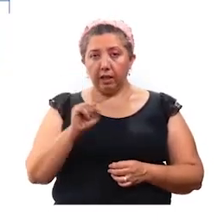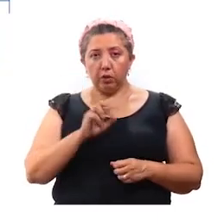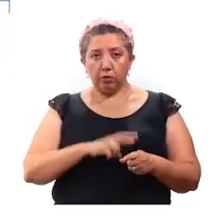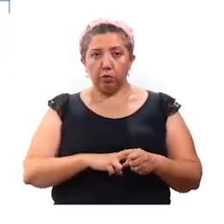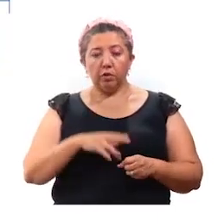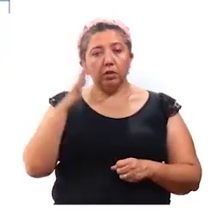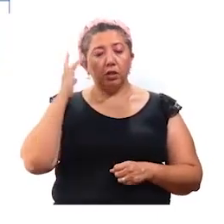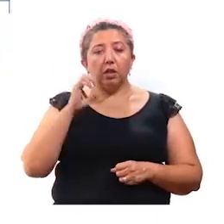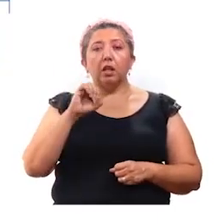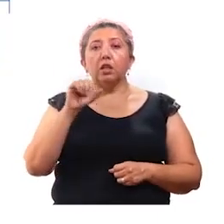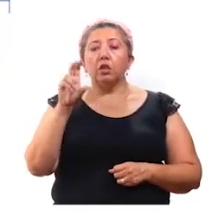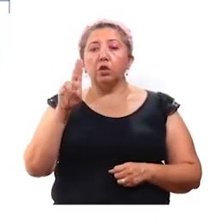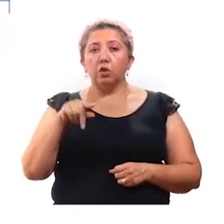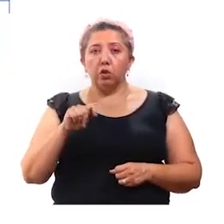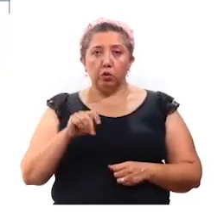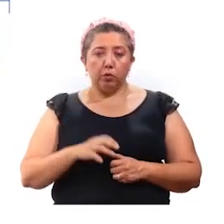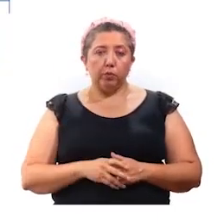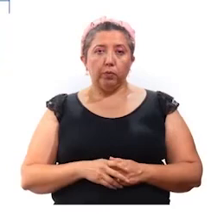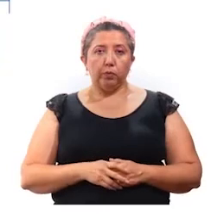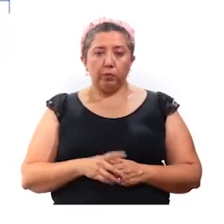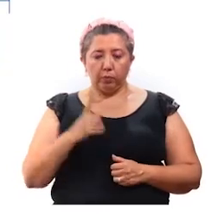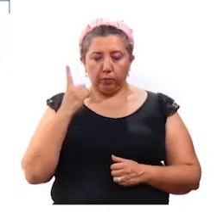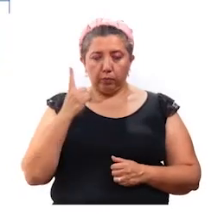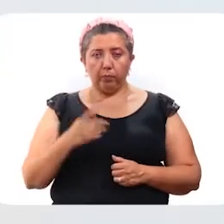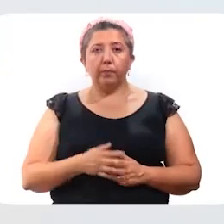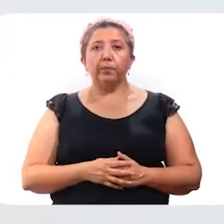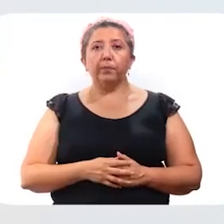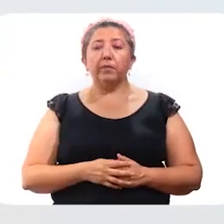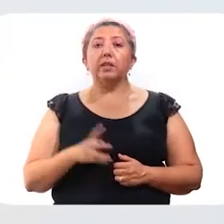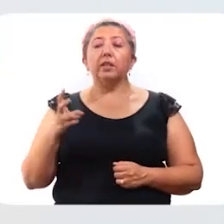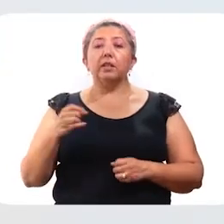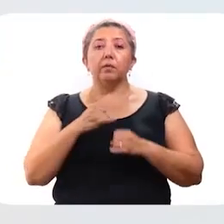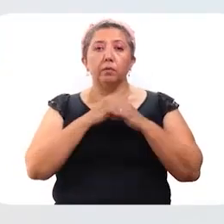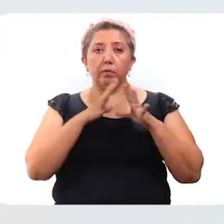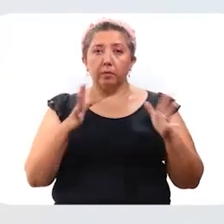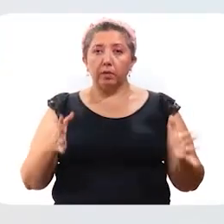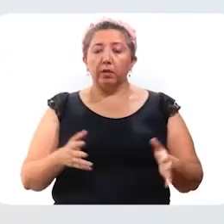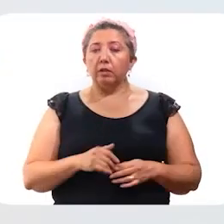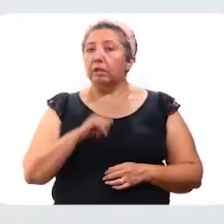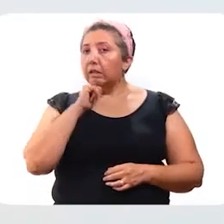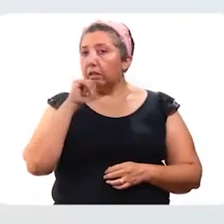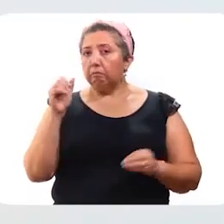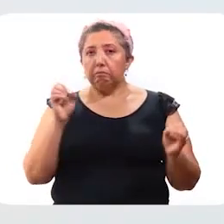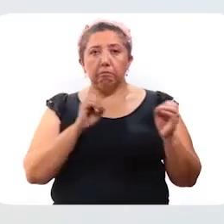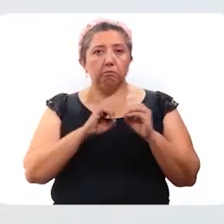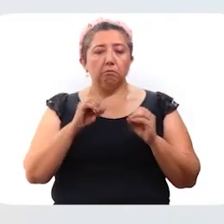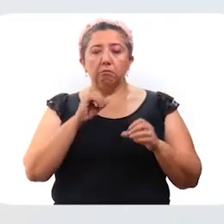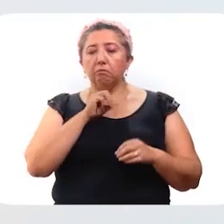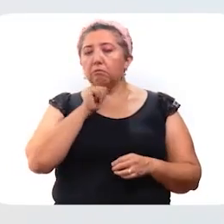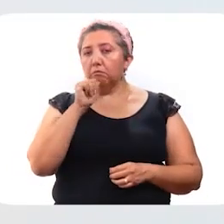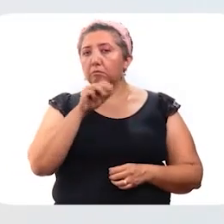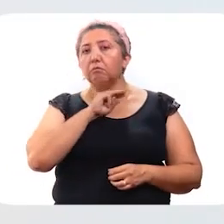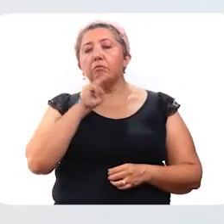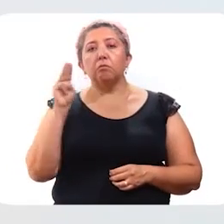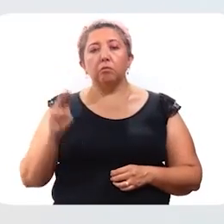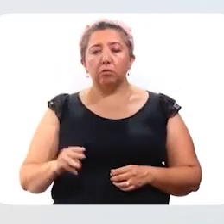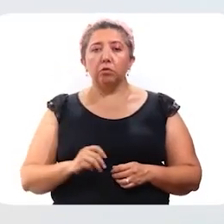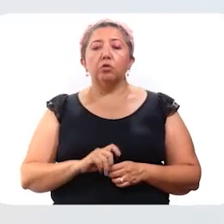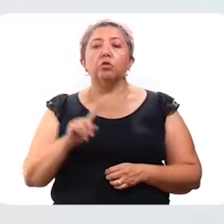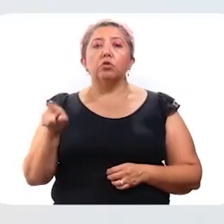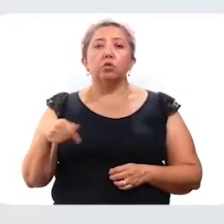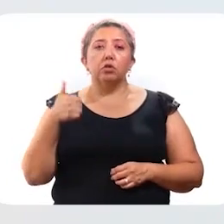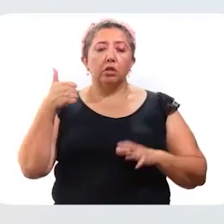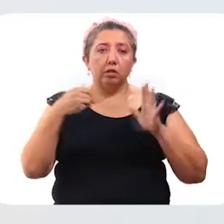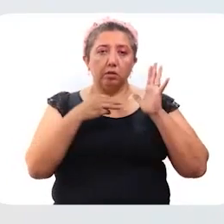San Antonio Cinta y Chuminópolis, 1. En este parte médico no se reportan defunciones. En total